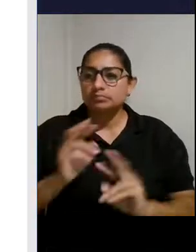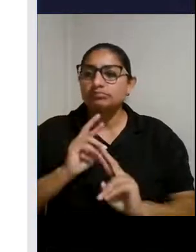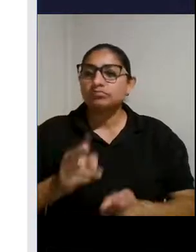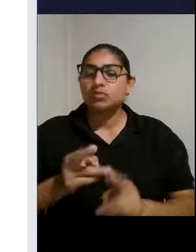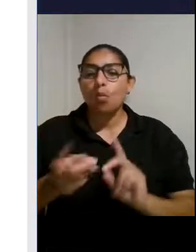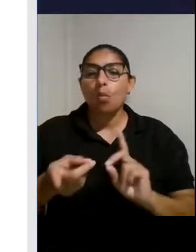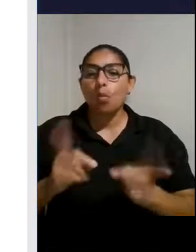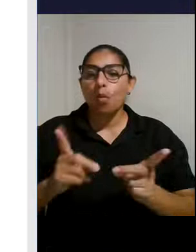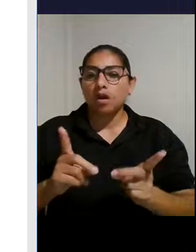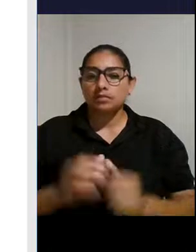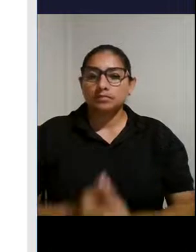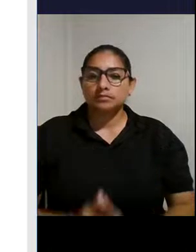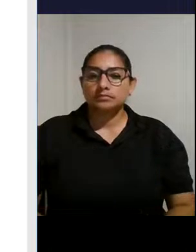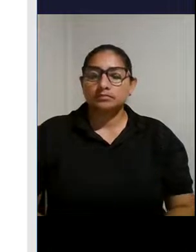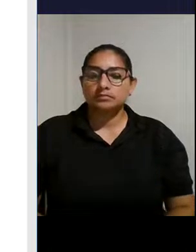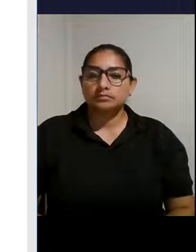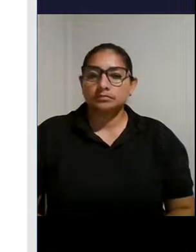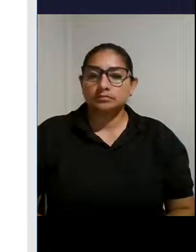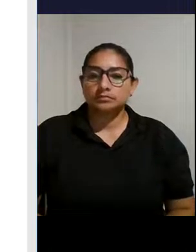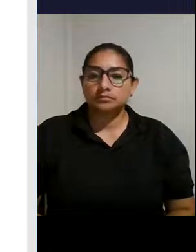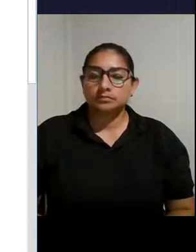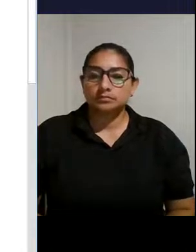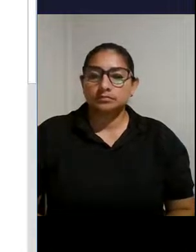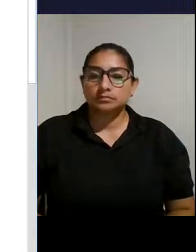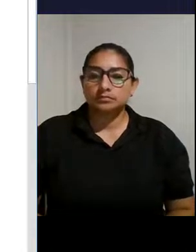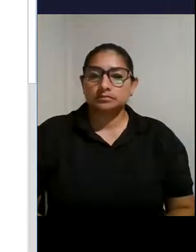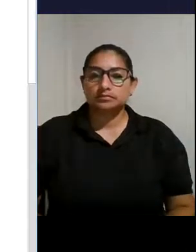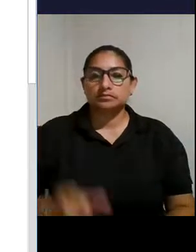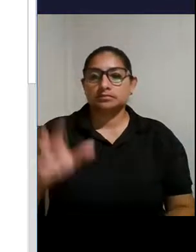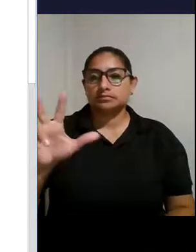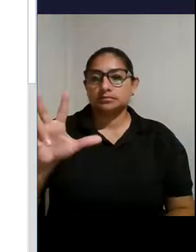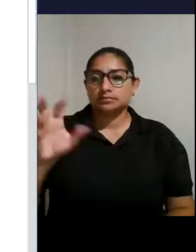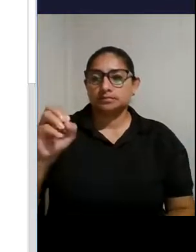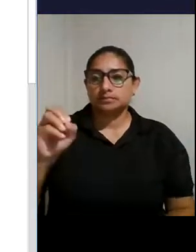menos 190 nos va a dar a nosotros 30.